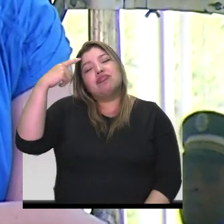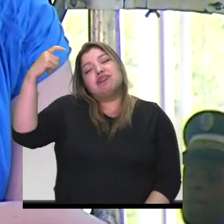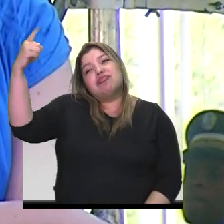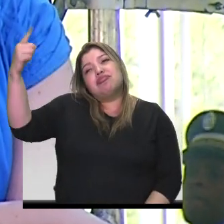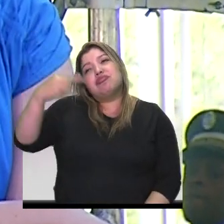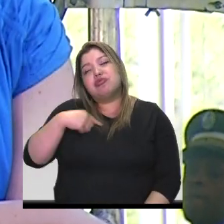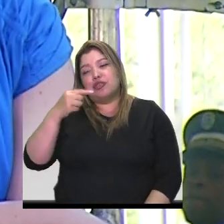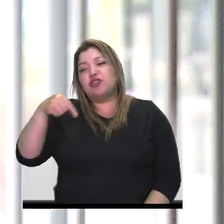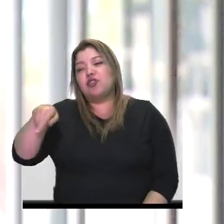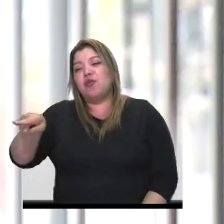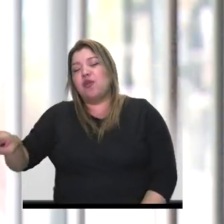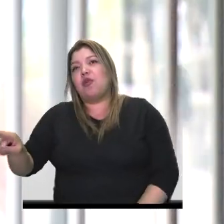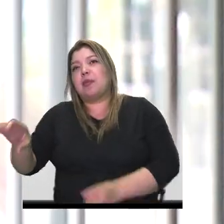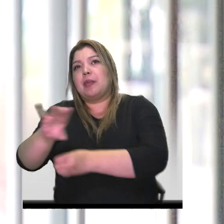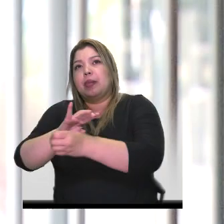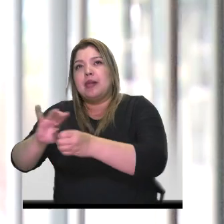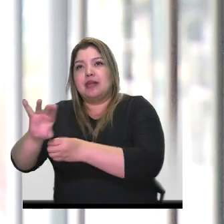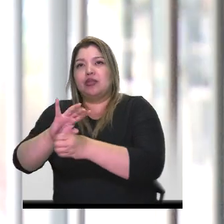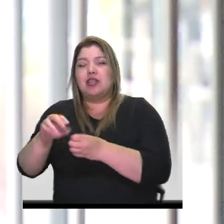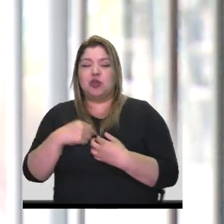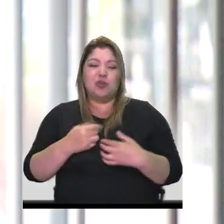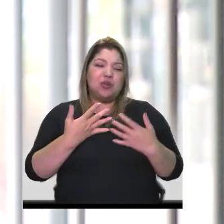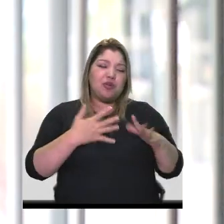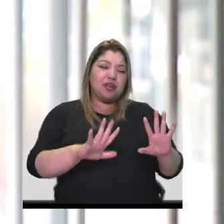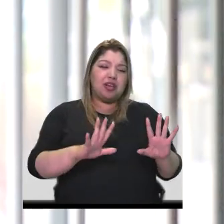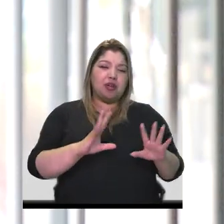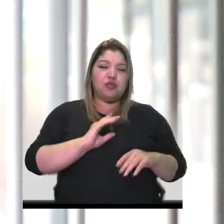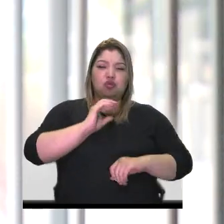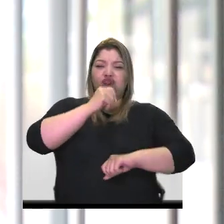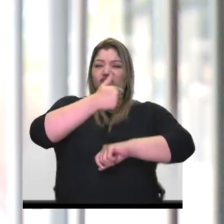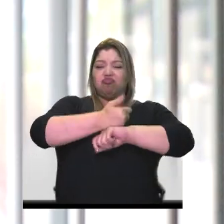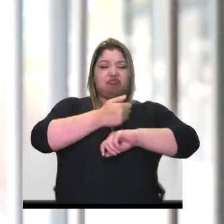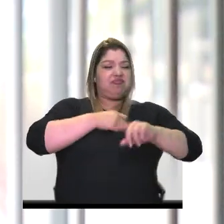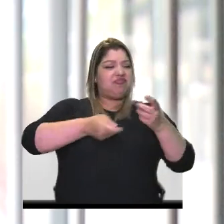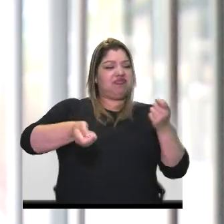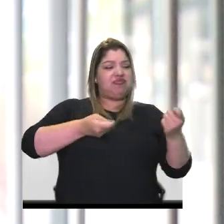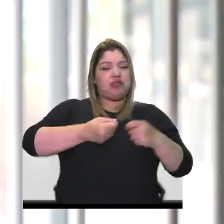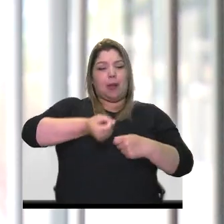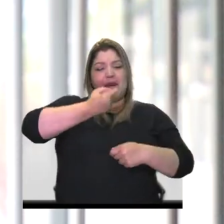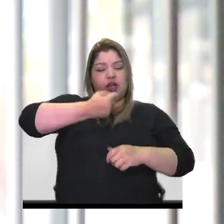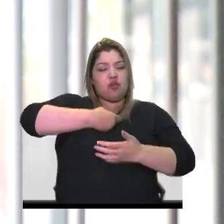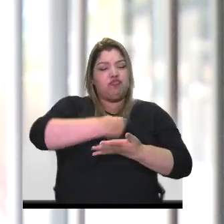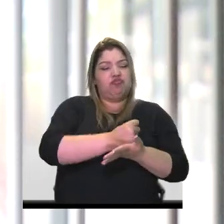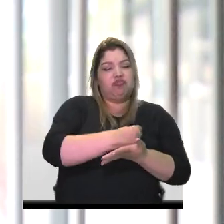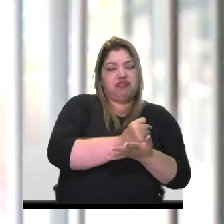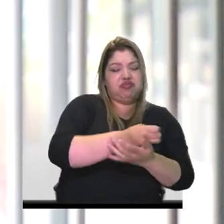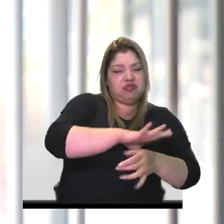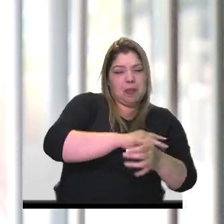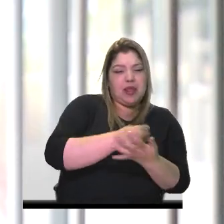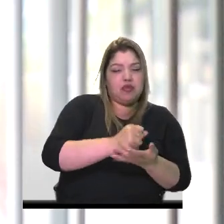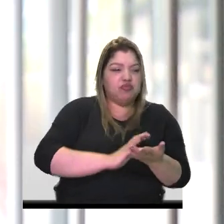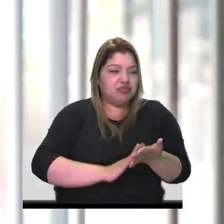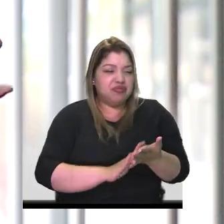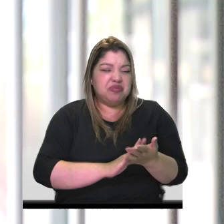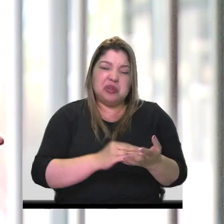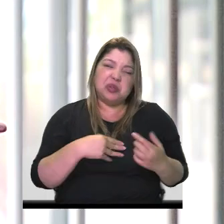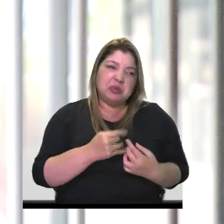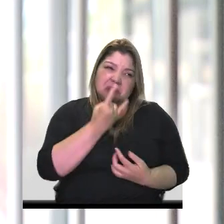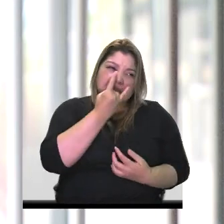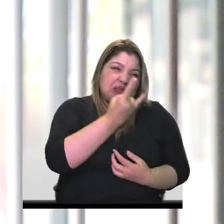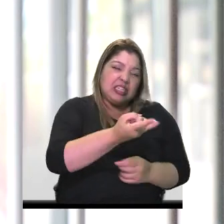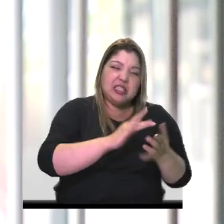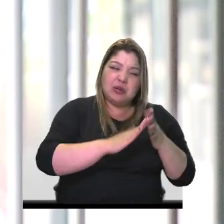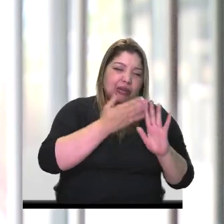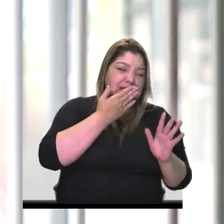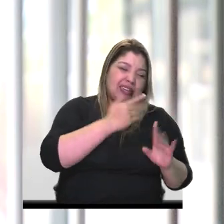un taita como mi papá o un jaipaná o un médico tradicional, un curandero o una persona que trabaja